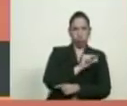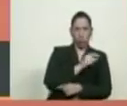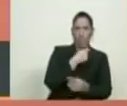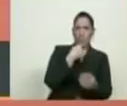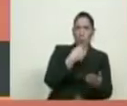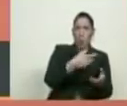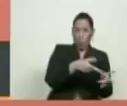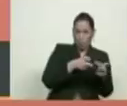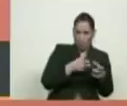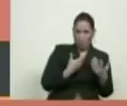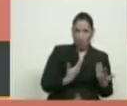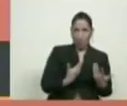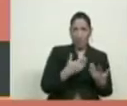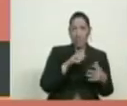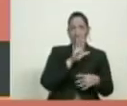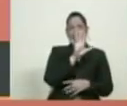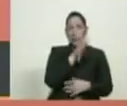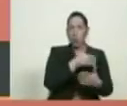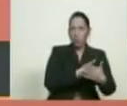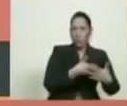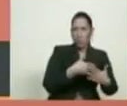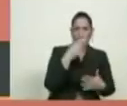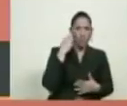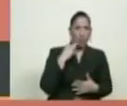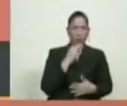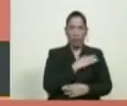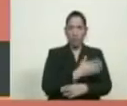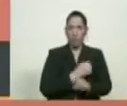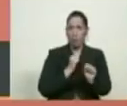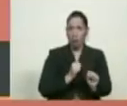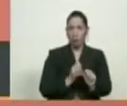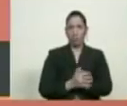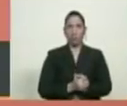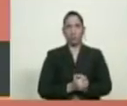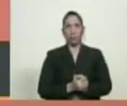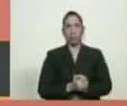de 5 millones de bolívares fuertes, es decir,